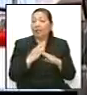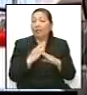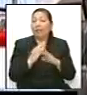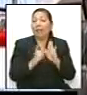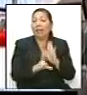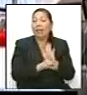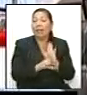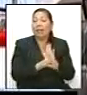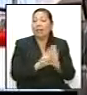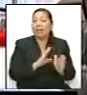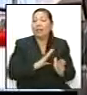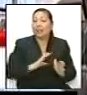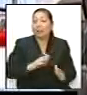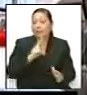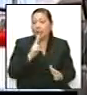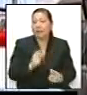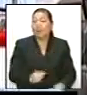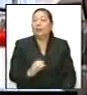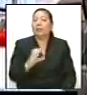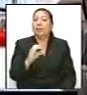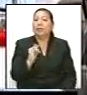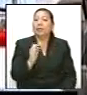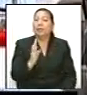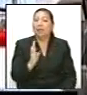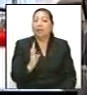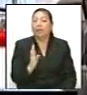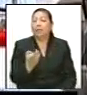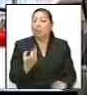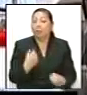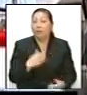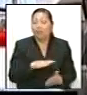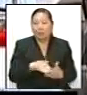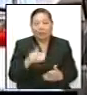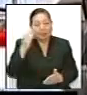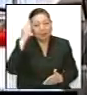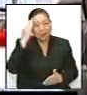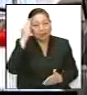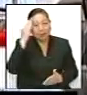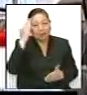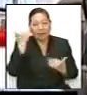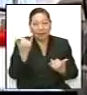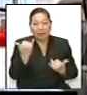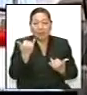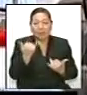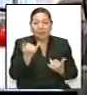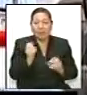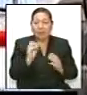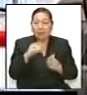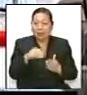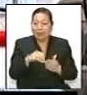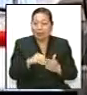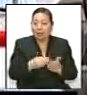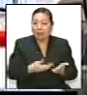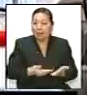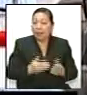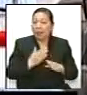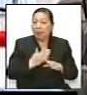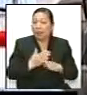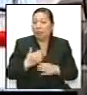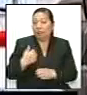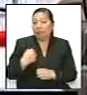que está haciendo el Estado peruano en el CIADI. Como nosotros sabemos, estos laudos arbitrales que se lleven defensa